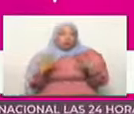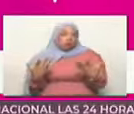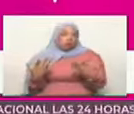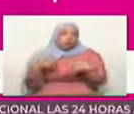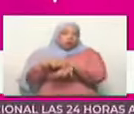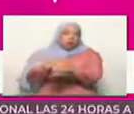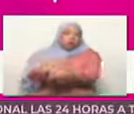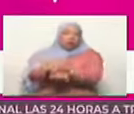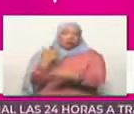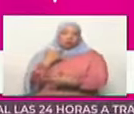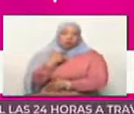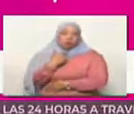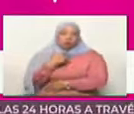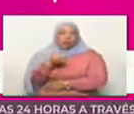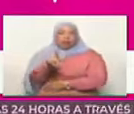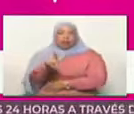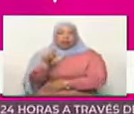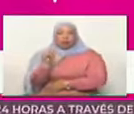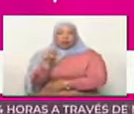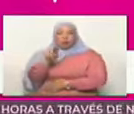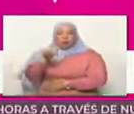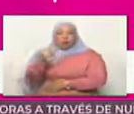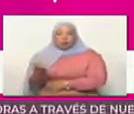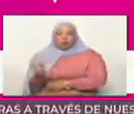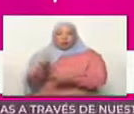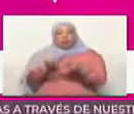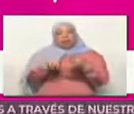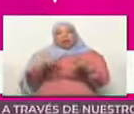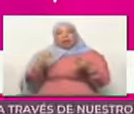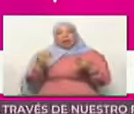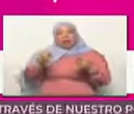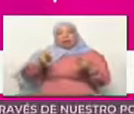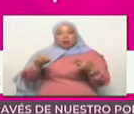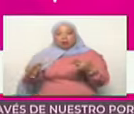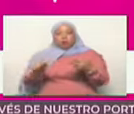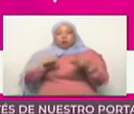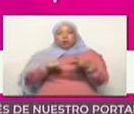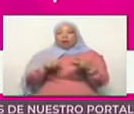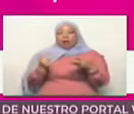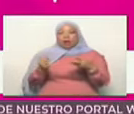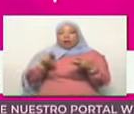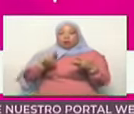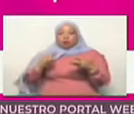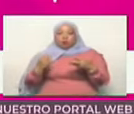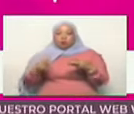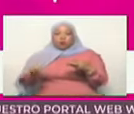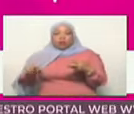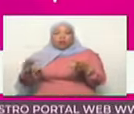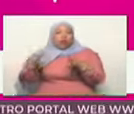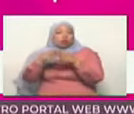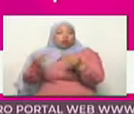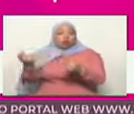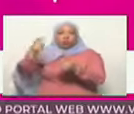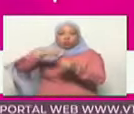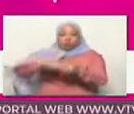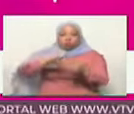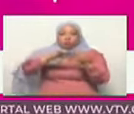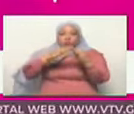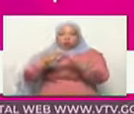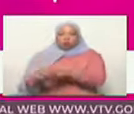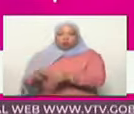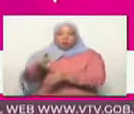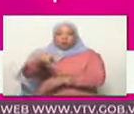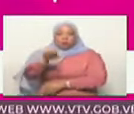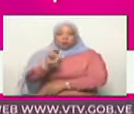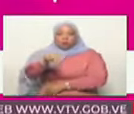de Alejandra. El Taurepan, Camaracoto y los Arecunas. Correcto. Y todos son el pueblo Pemón. Se hace llamar el pueblo, pueblo Pemón.